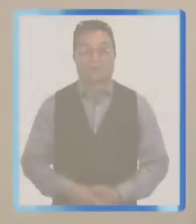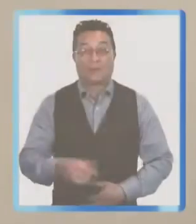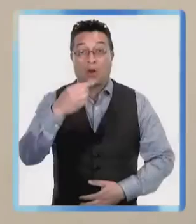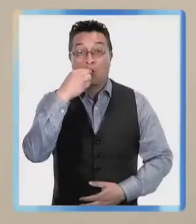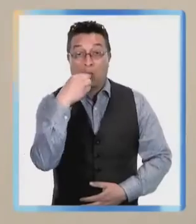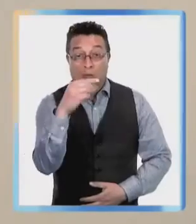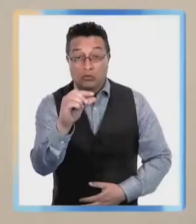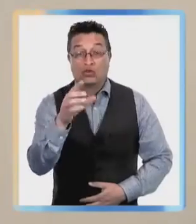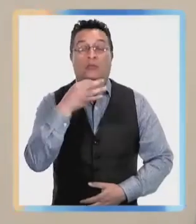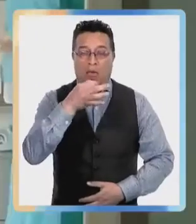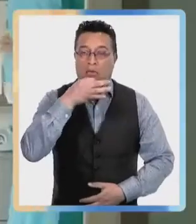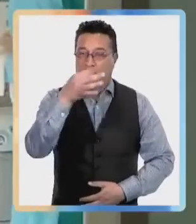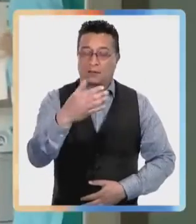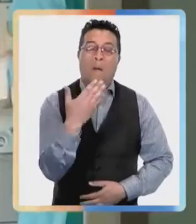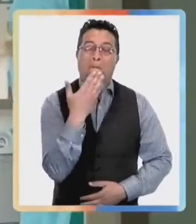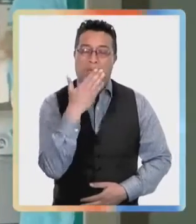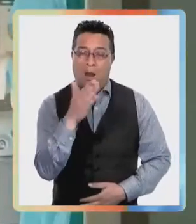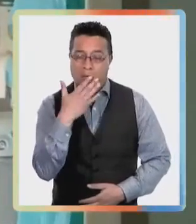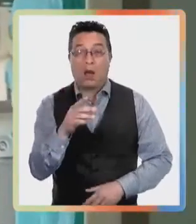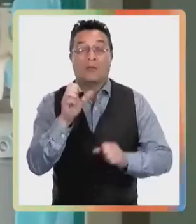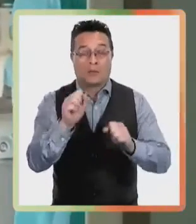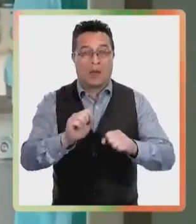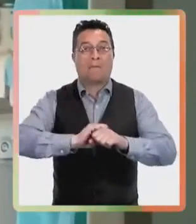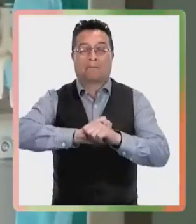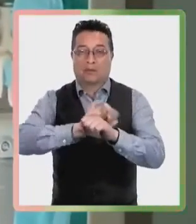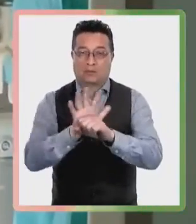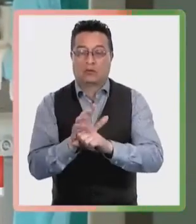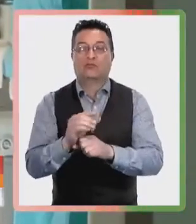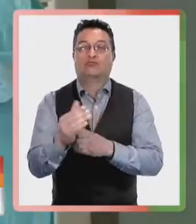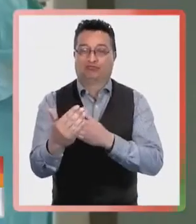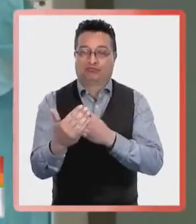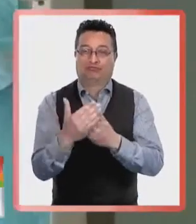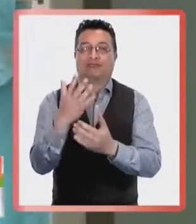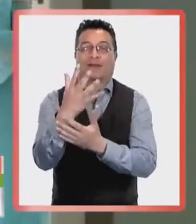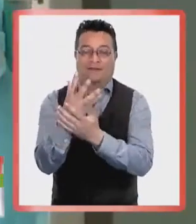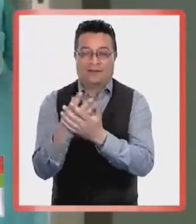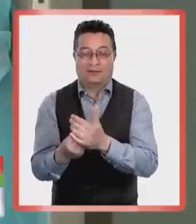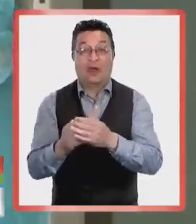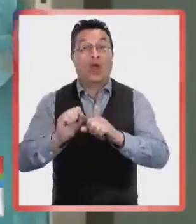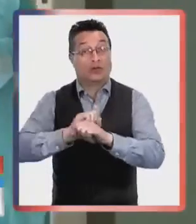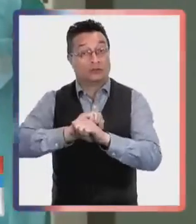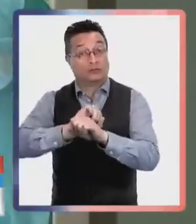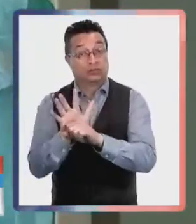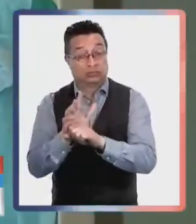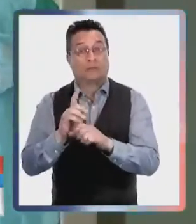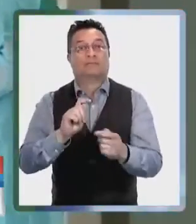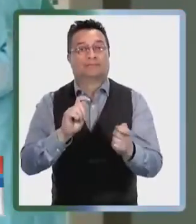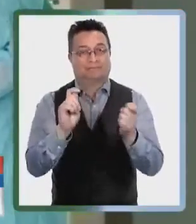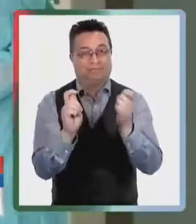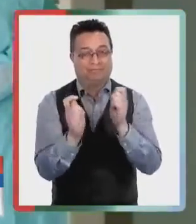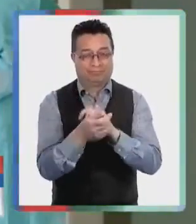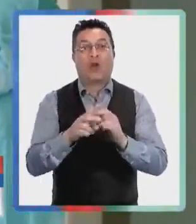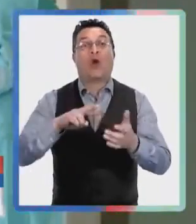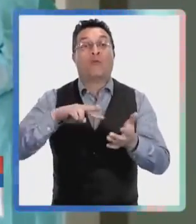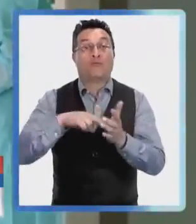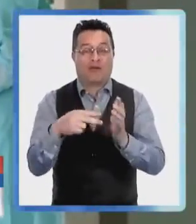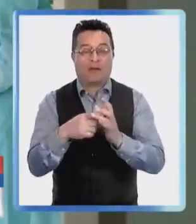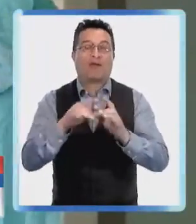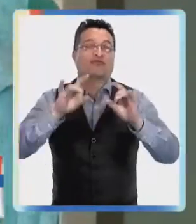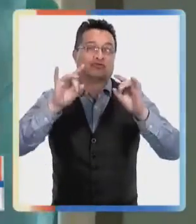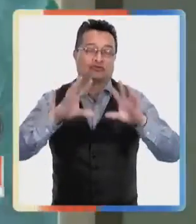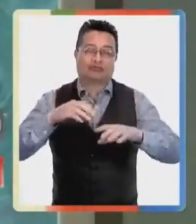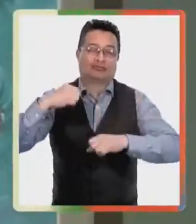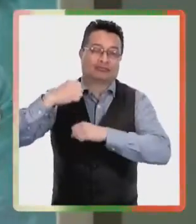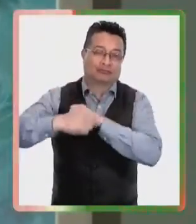Muy pronto, aseguran los expertos, que la pandemia llegará a su fin y el coronavirus se convertirá en un problema